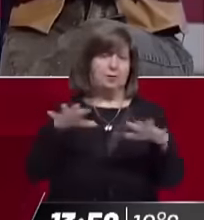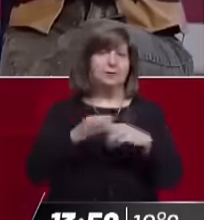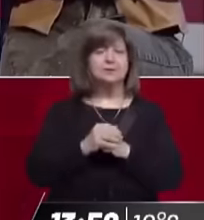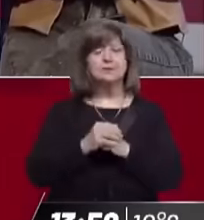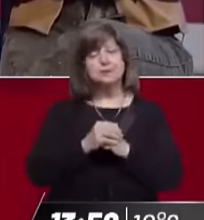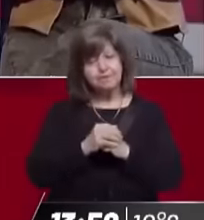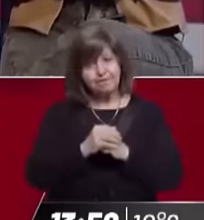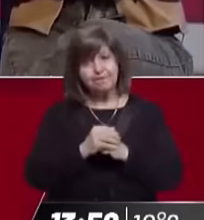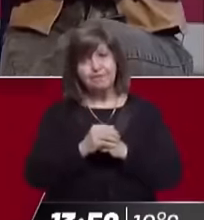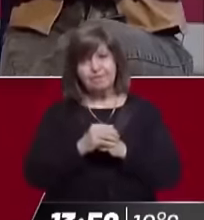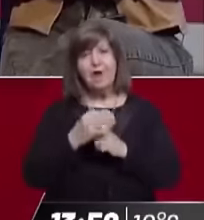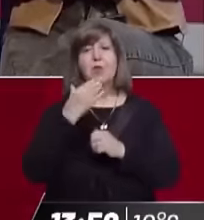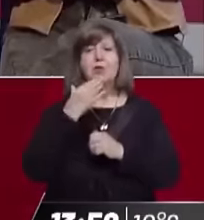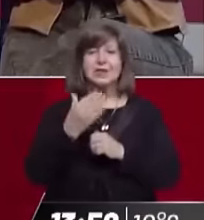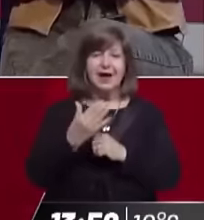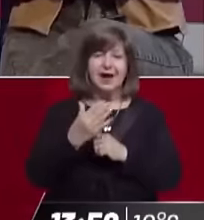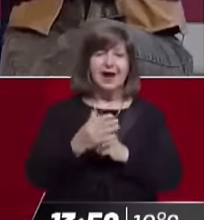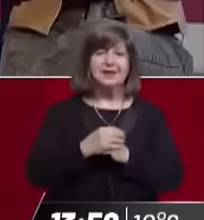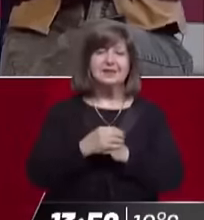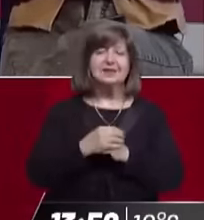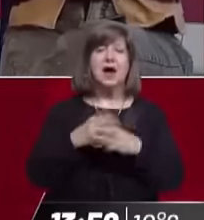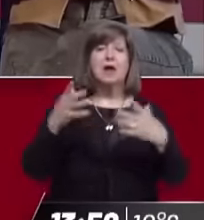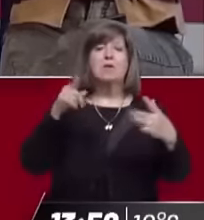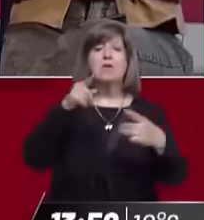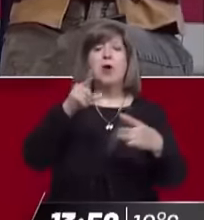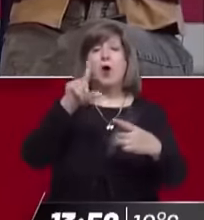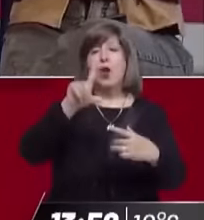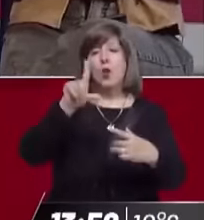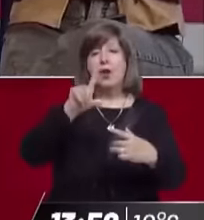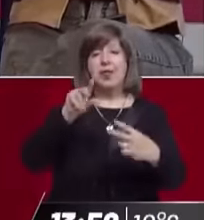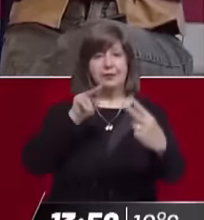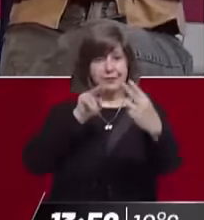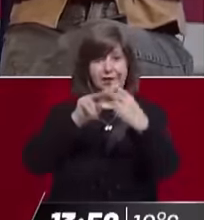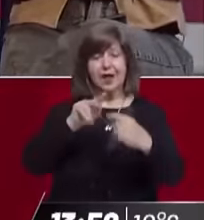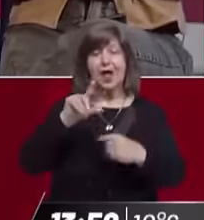te esperamos el lunes, y brinde con un vino mendocino, que veo que hay buenas marcas también por ahí. Gracias.